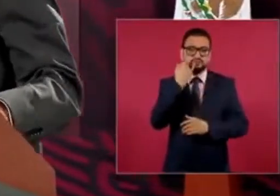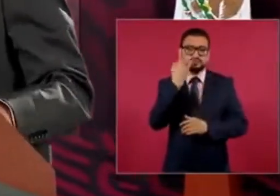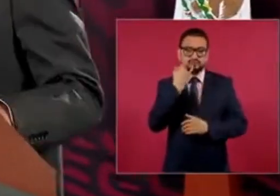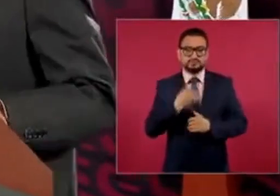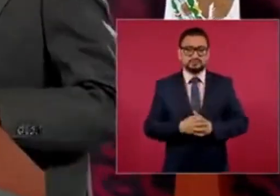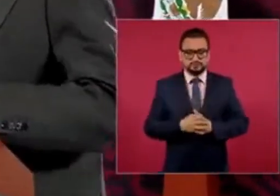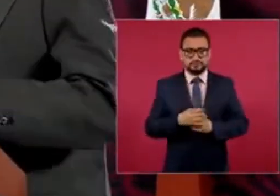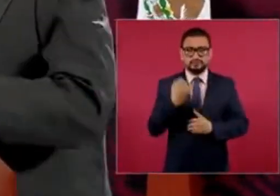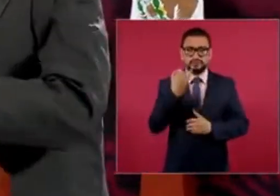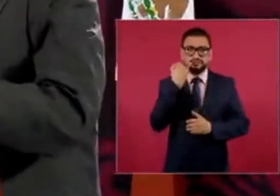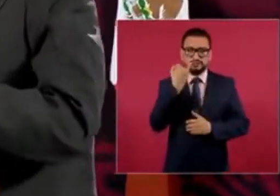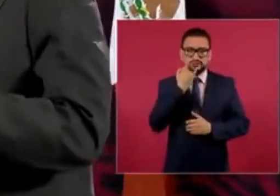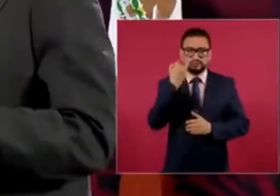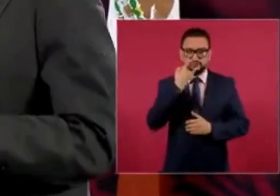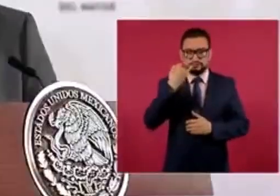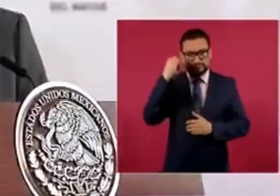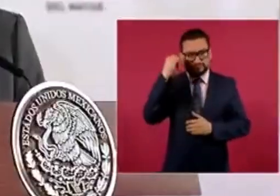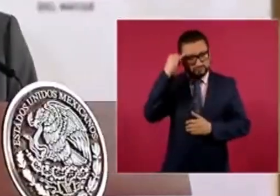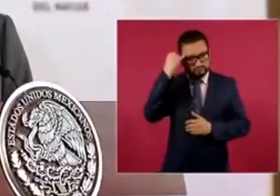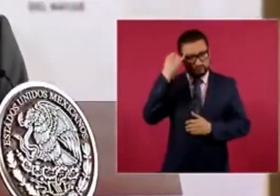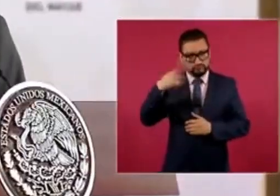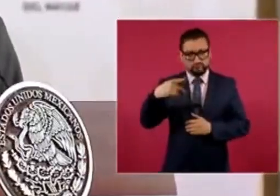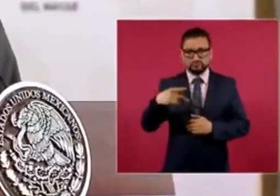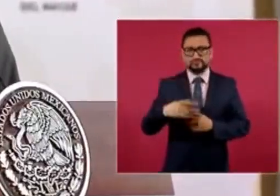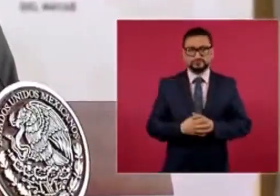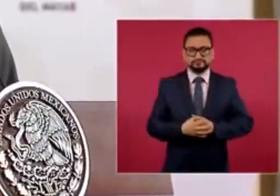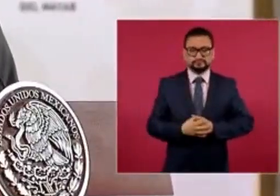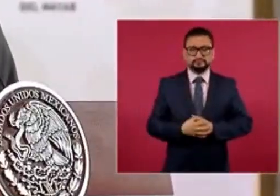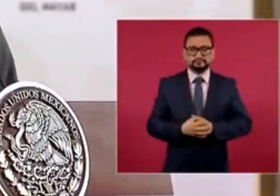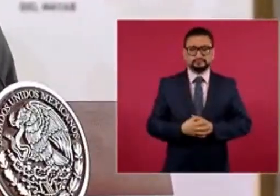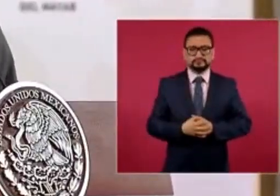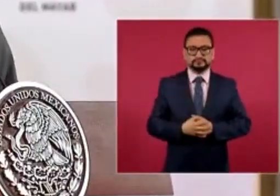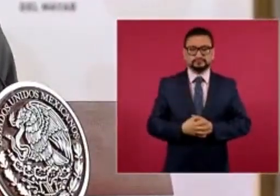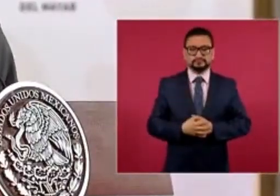las lenguas originarias,